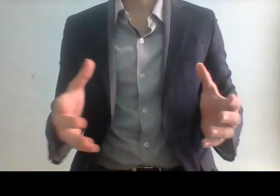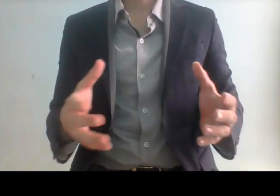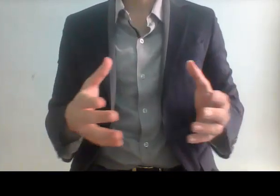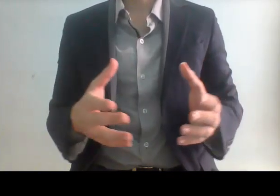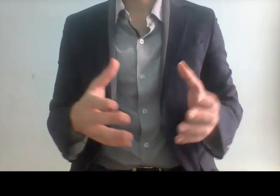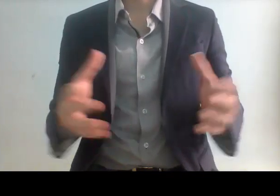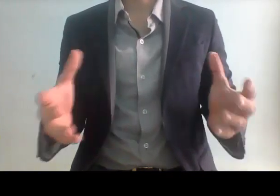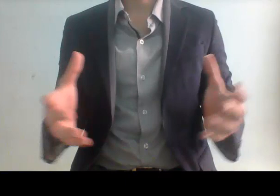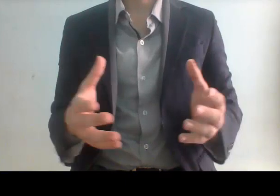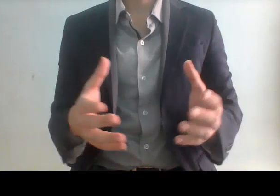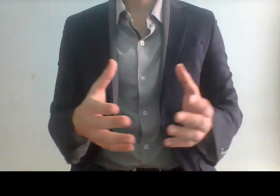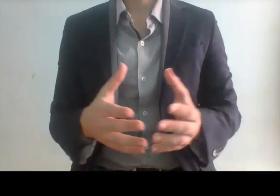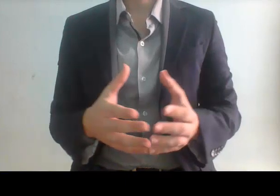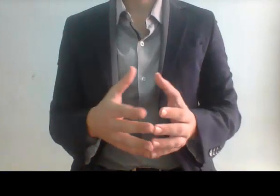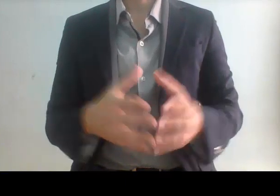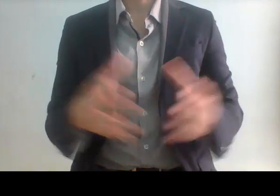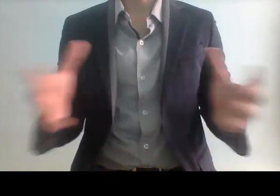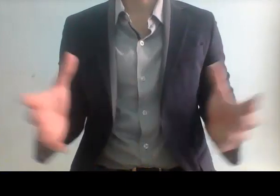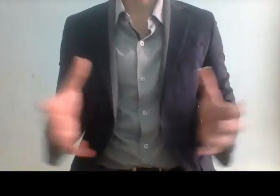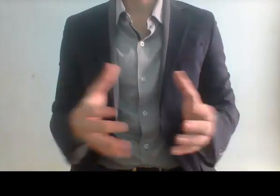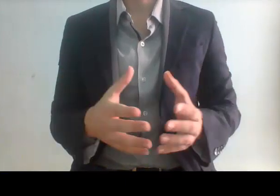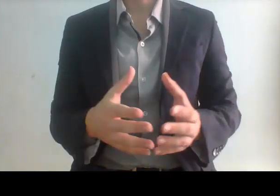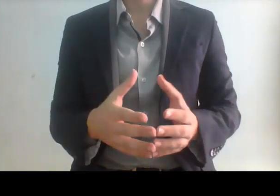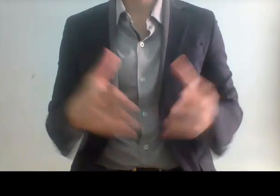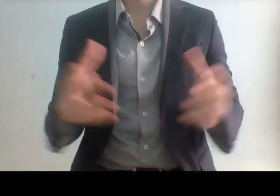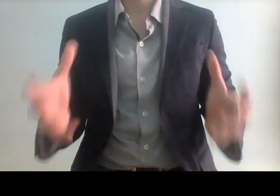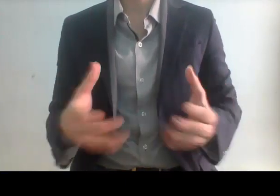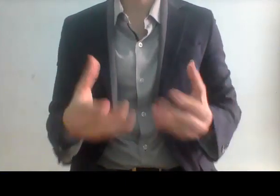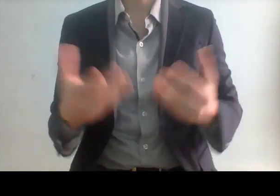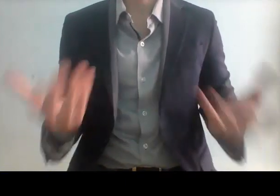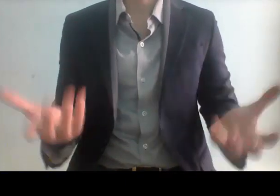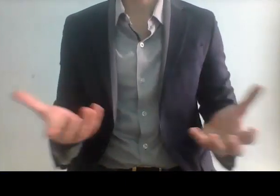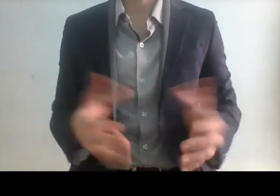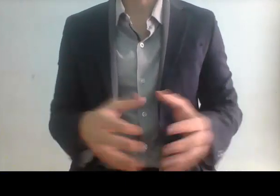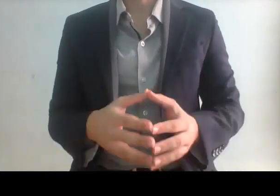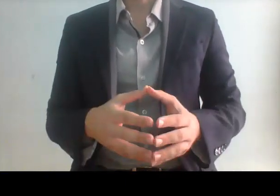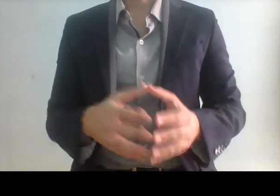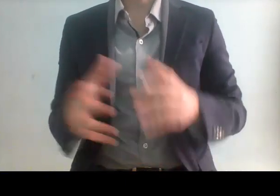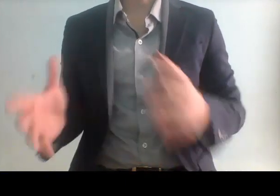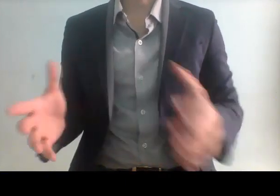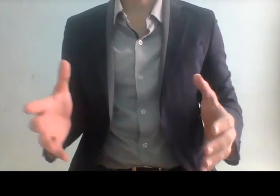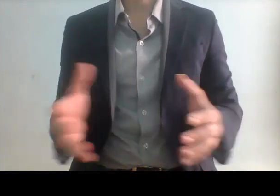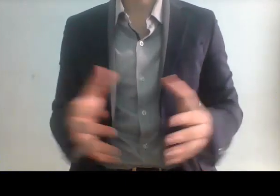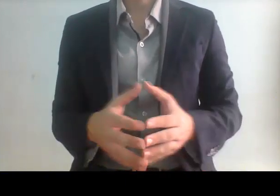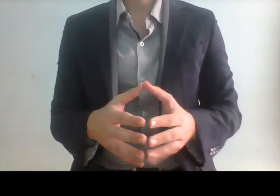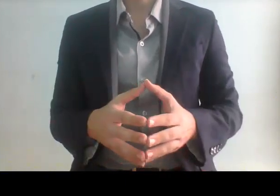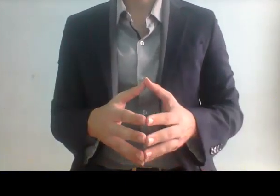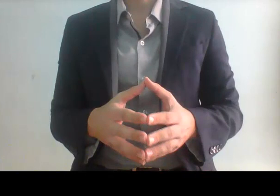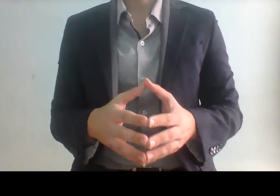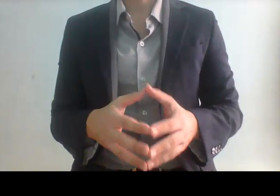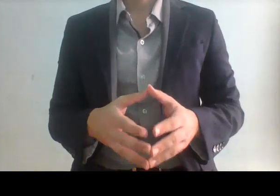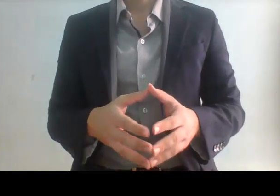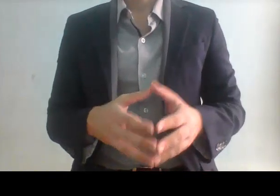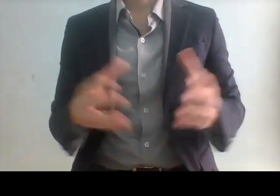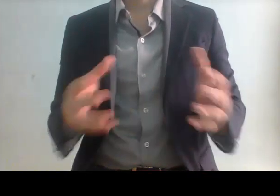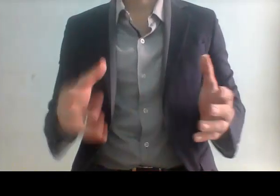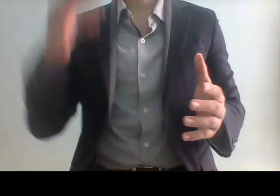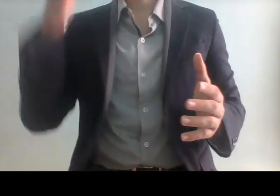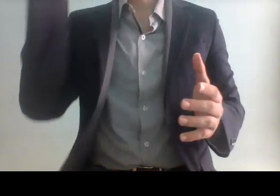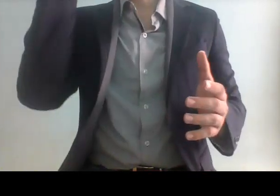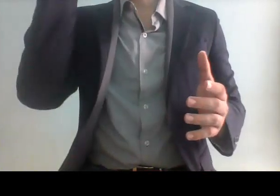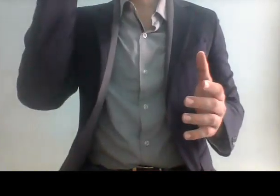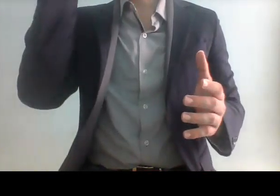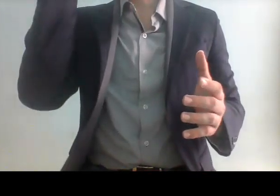cuestiones de considerar varios aspectos, que no, todo es culpa del gobierno federal. No, eso es una completa mentira. Aquí hay varios factores que se tienen que considerar, de los